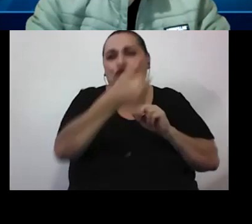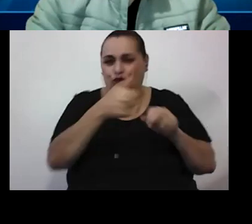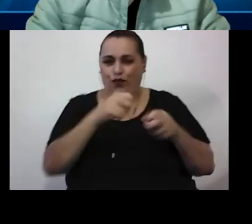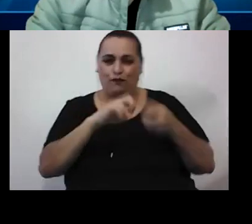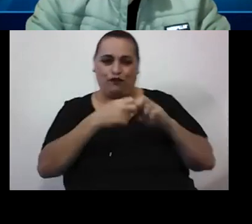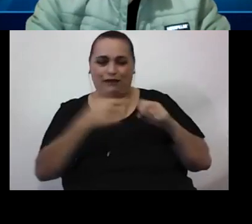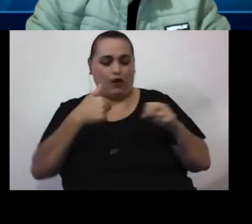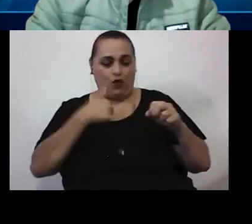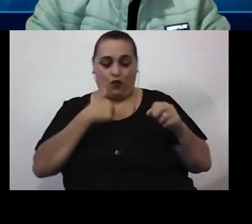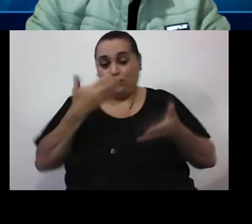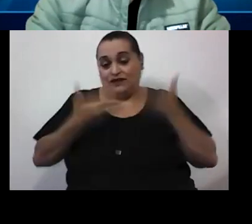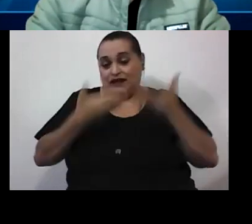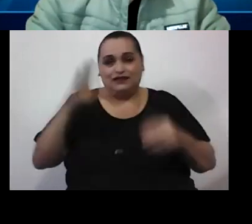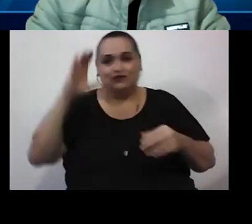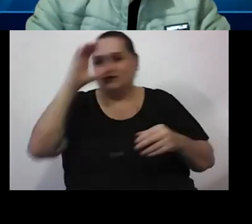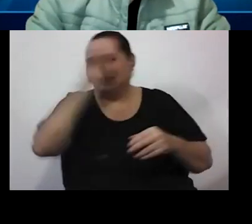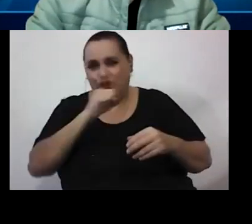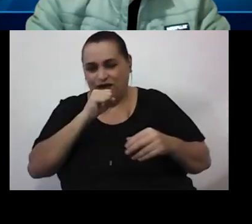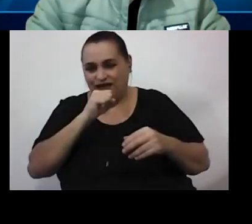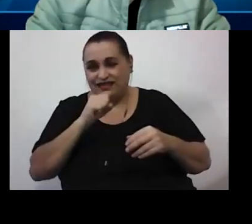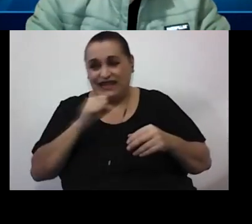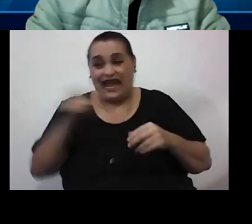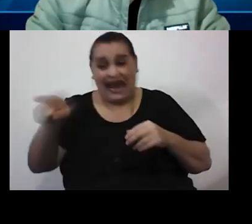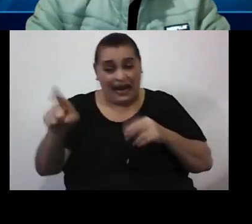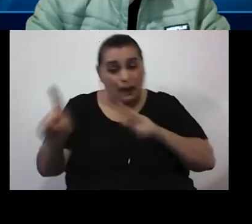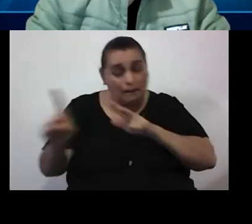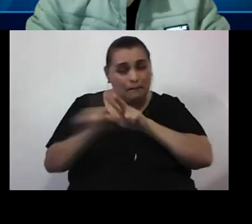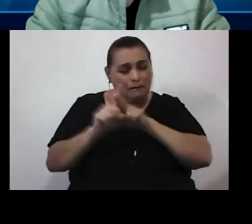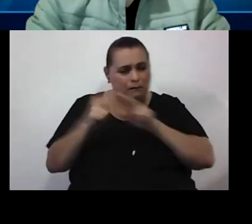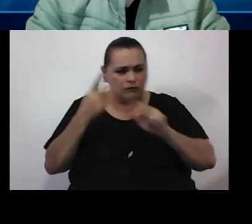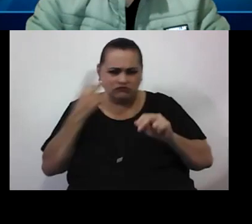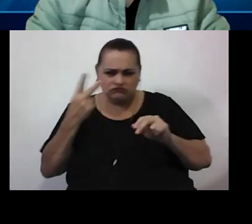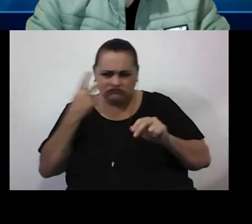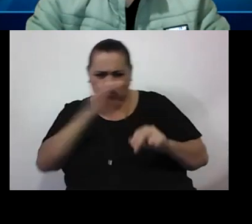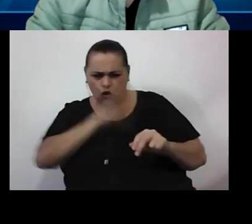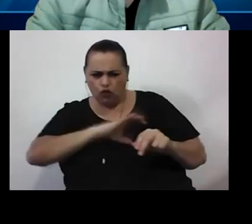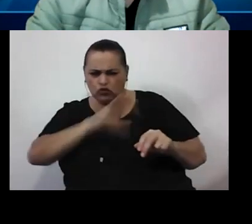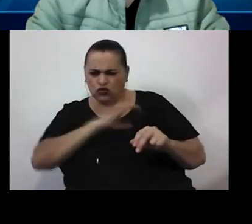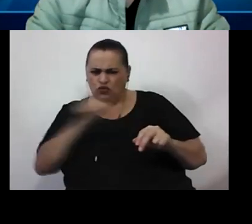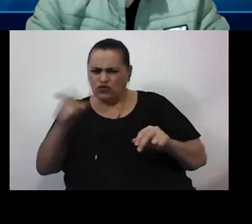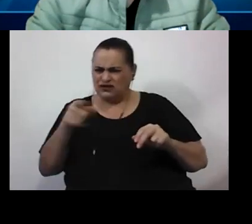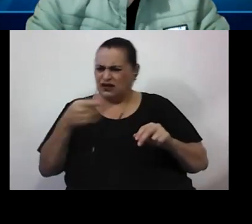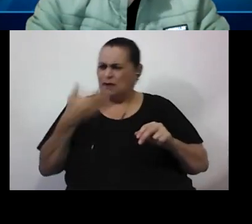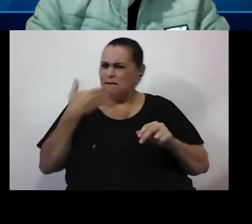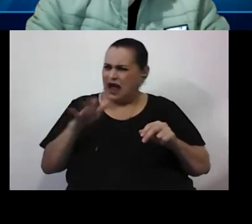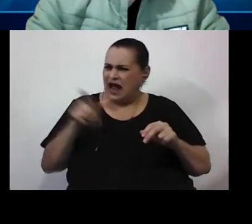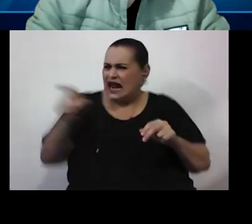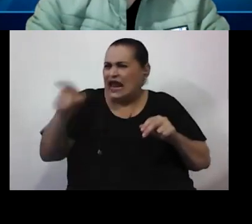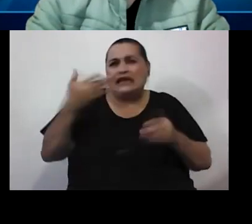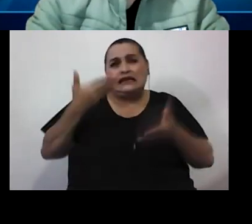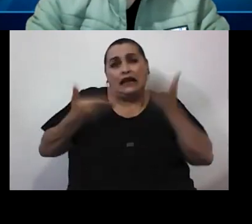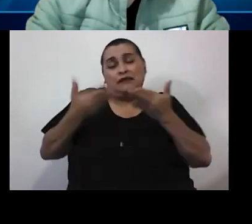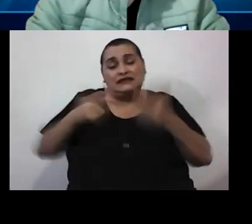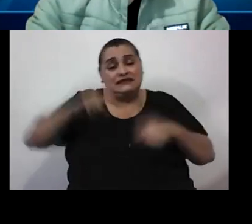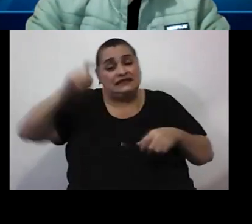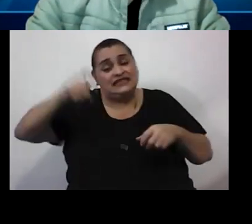notes. Es decir, ese mal comportamiento responde a una necesidad psicoemocional